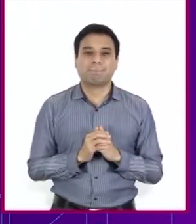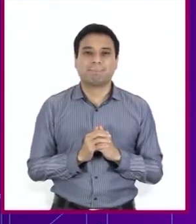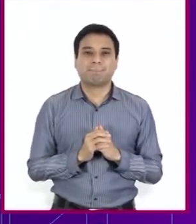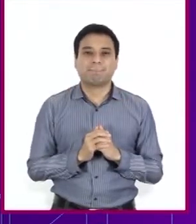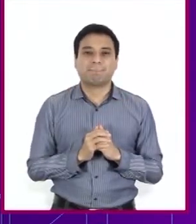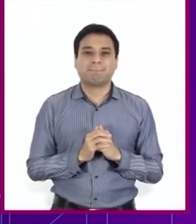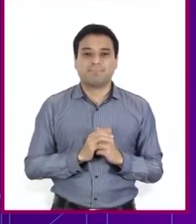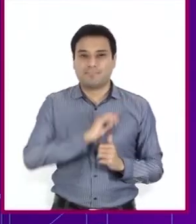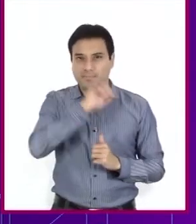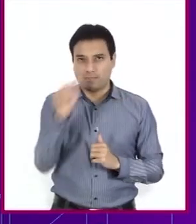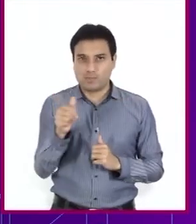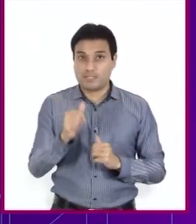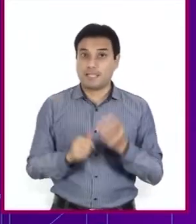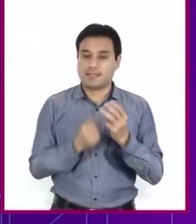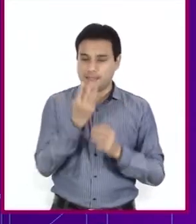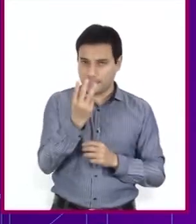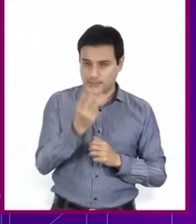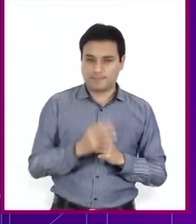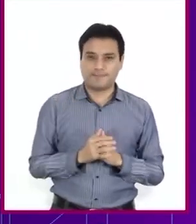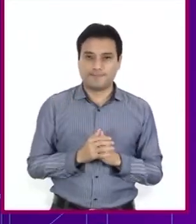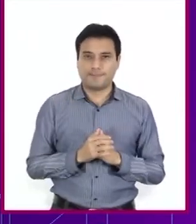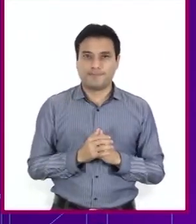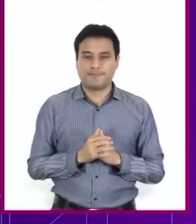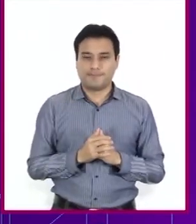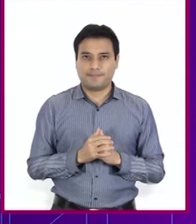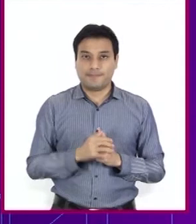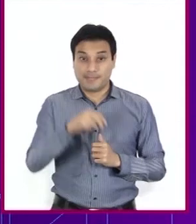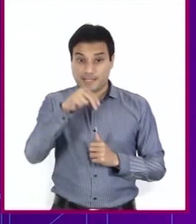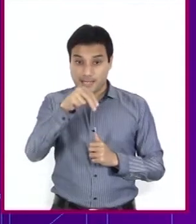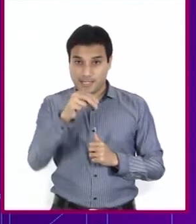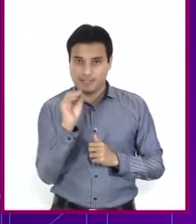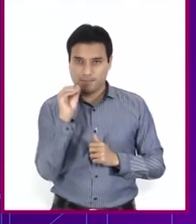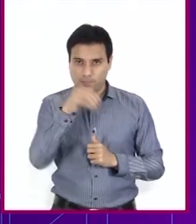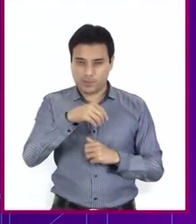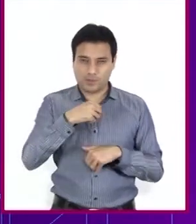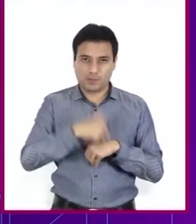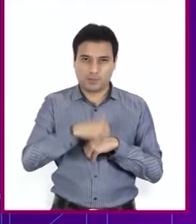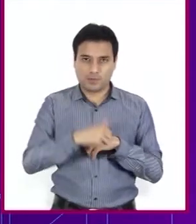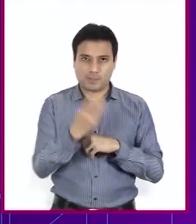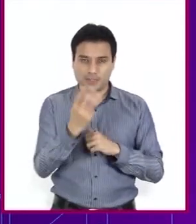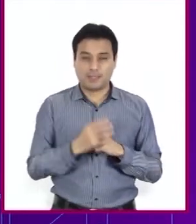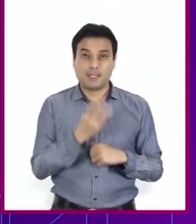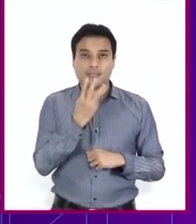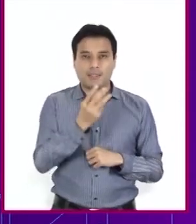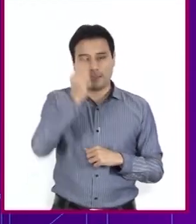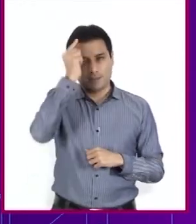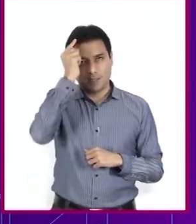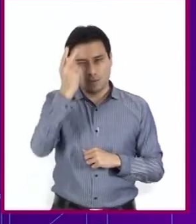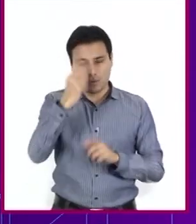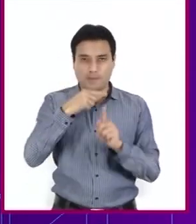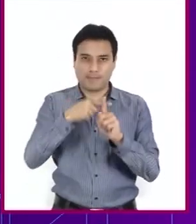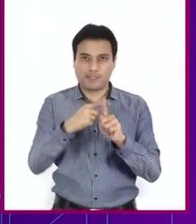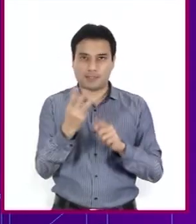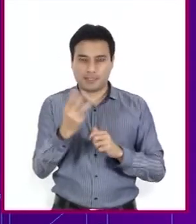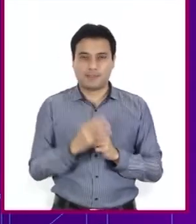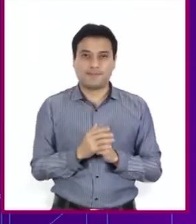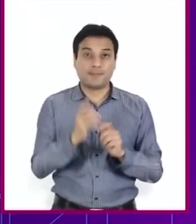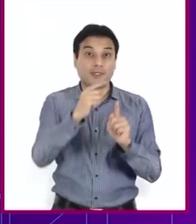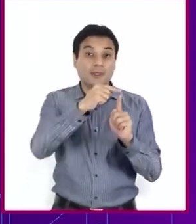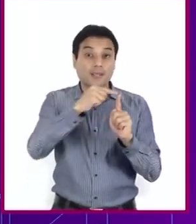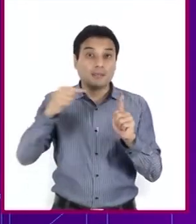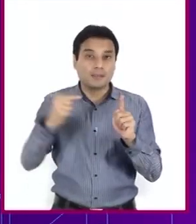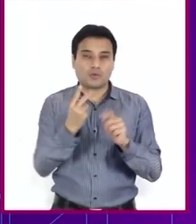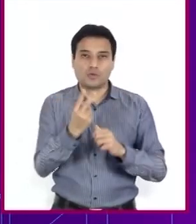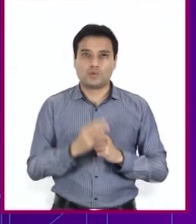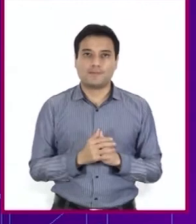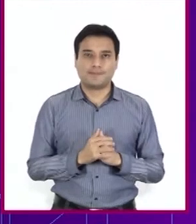Sustituimos el valor de 3 en la expresión algebraica. 3 al cuadrado más 3 es igual a